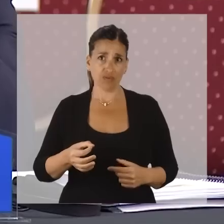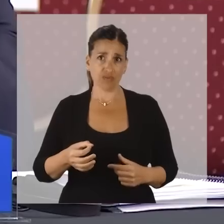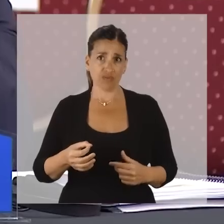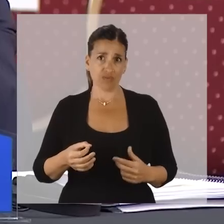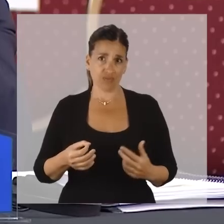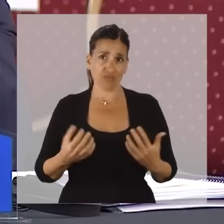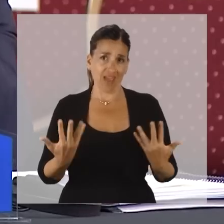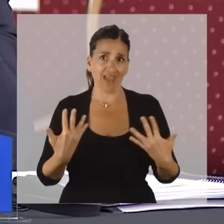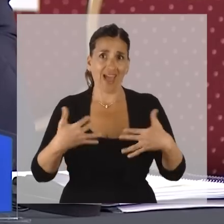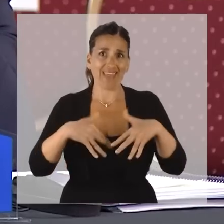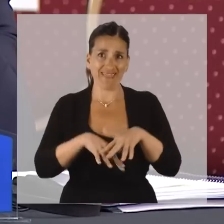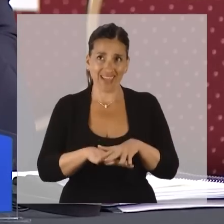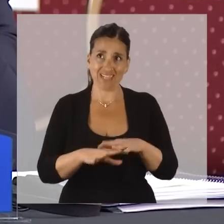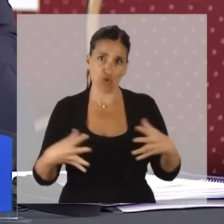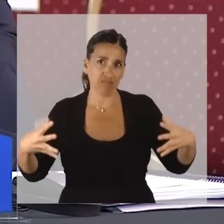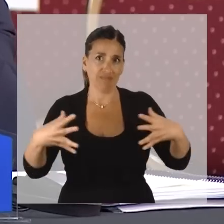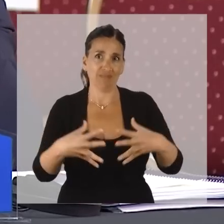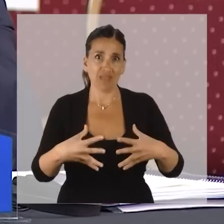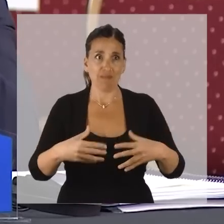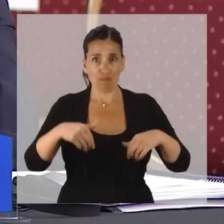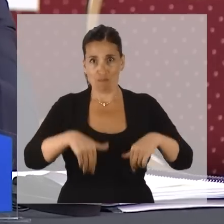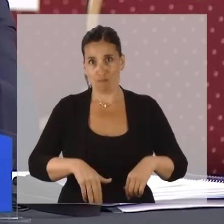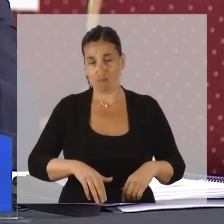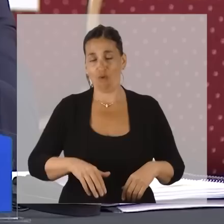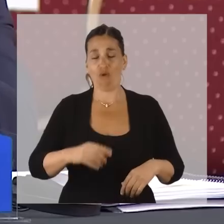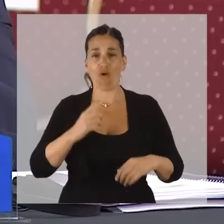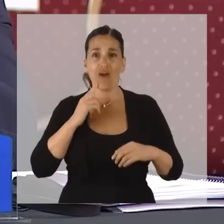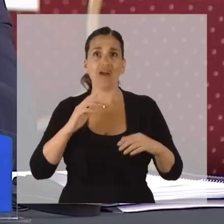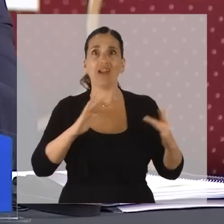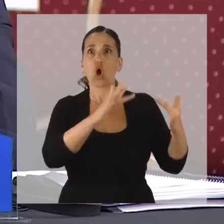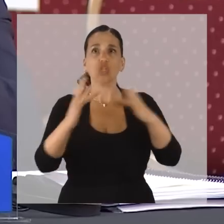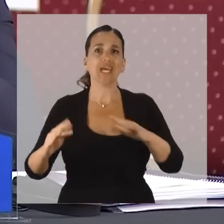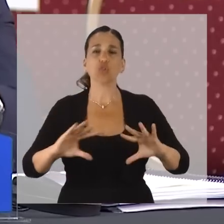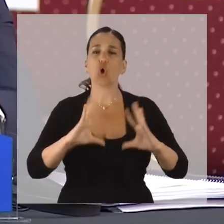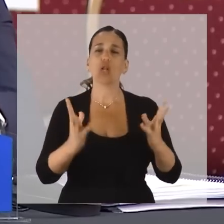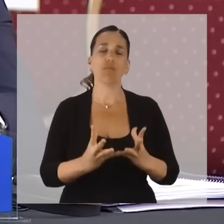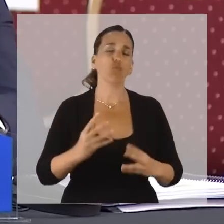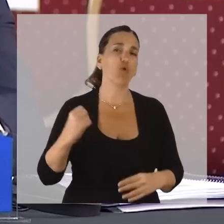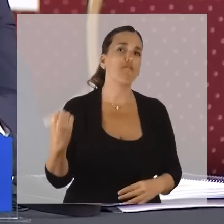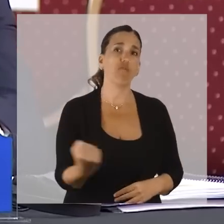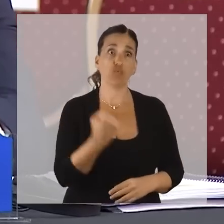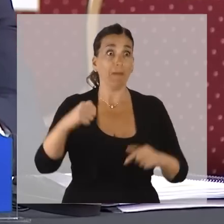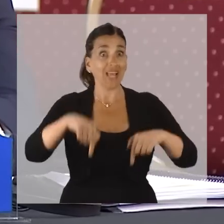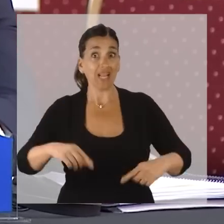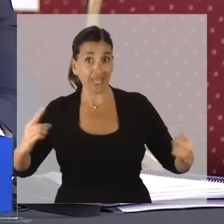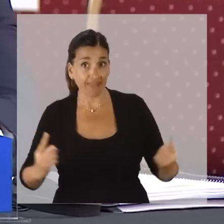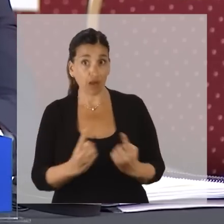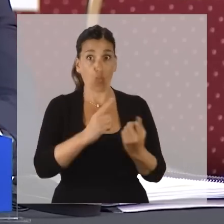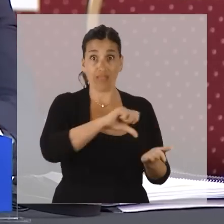de la región al mundo a la inserción en el mundo es primordial y este es un espacio